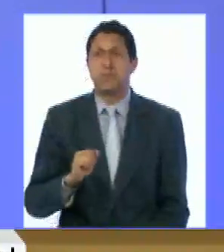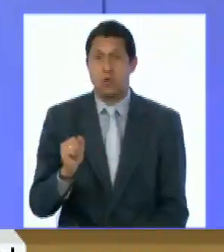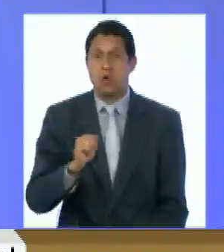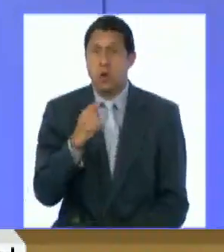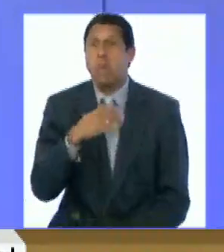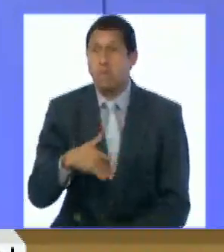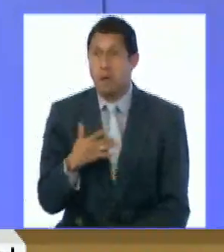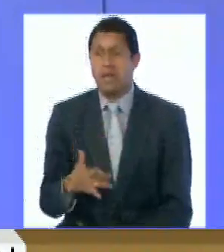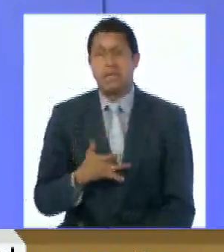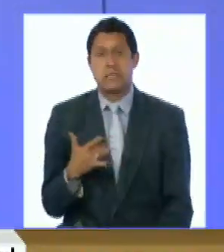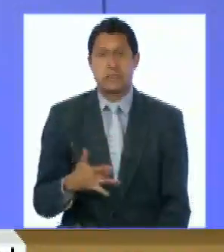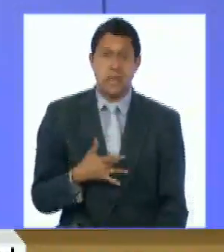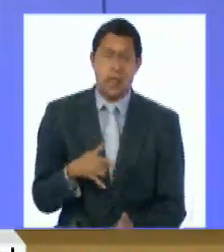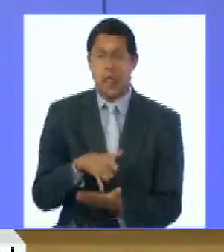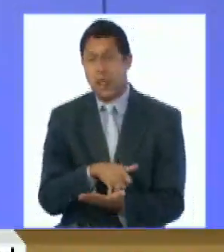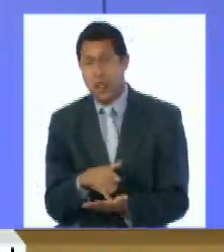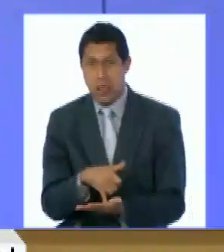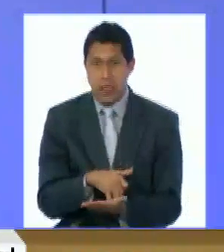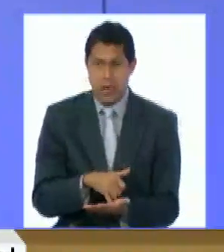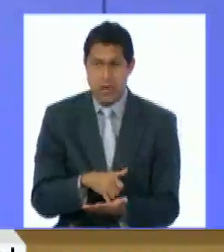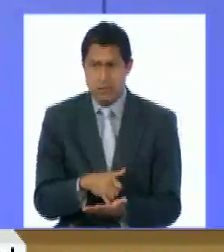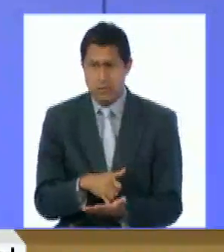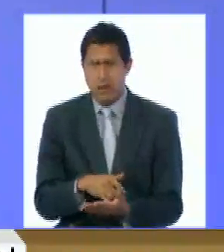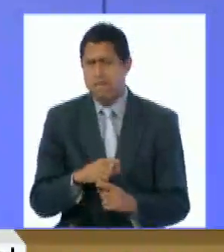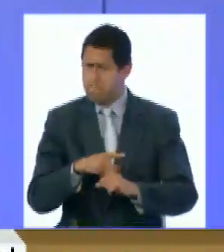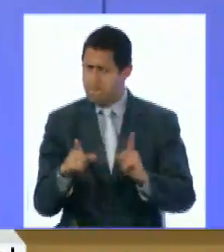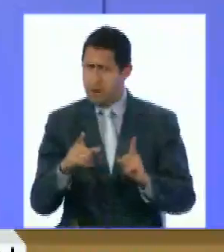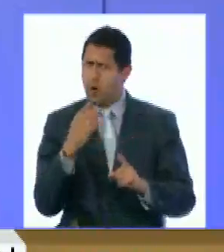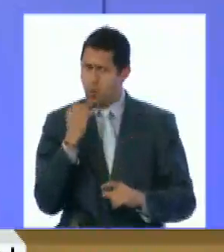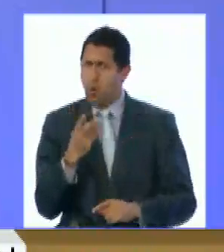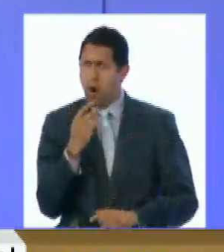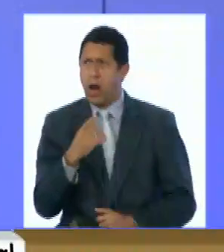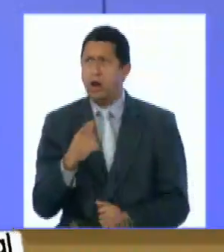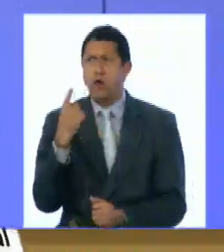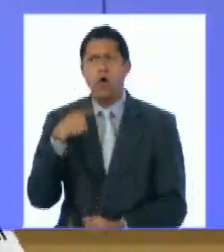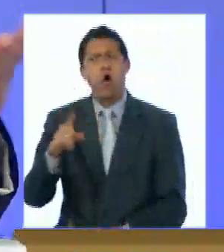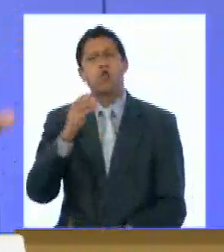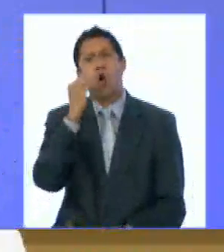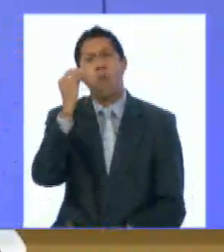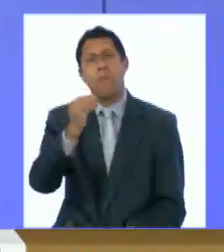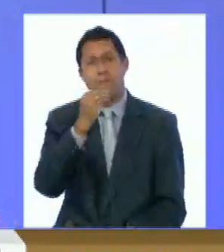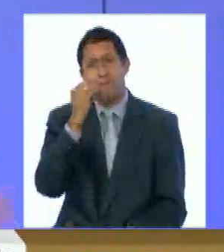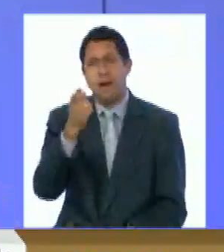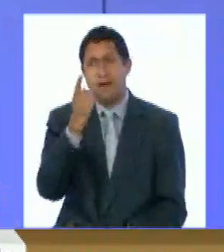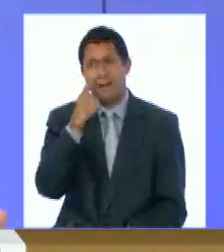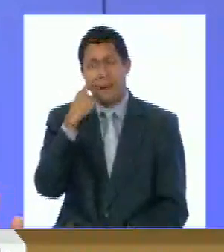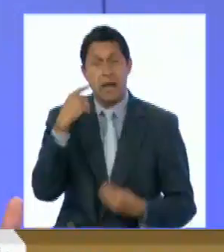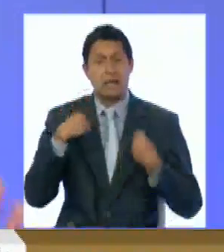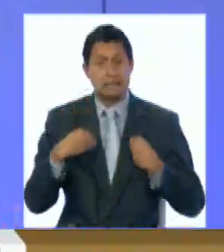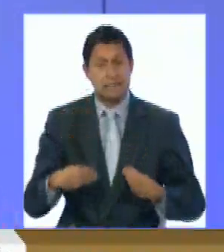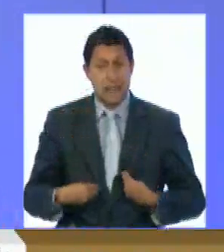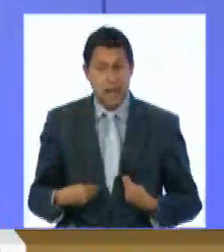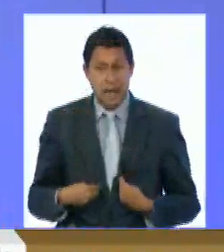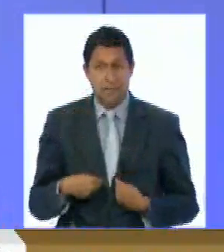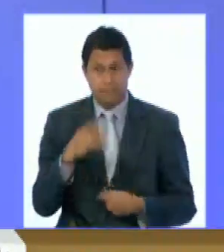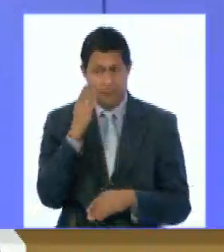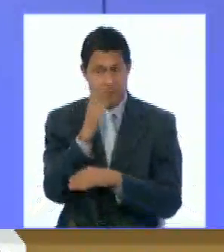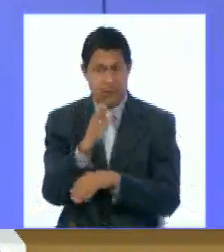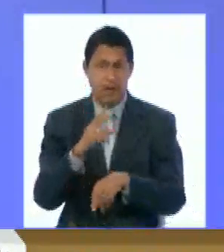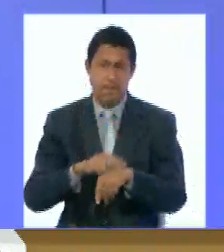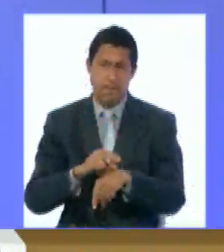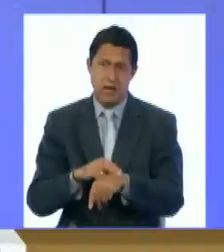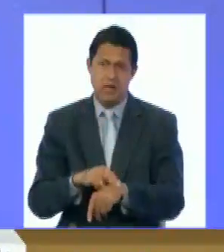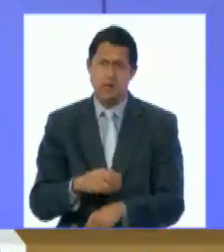persona se siente de repente descompensada por el tipo de diagnóstico pero siempre es bueno pues tener otra opinión y hacerse los exámenes y verificar en consulta